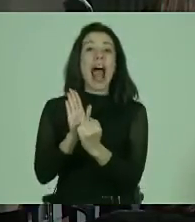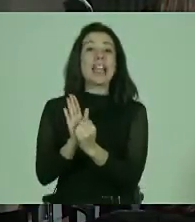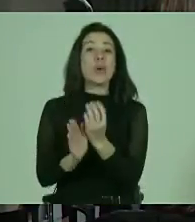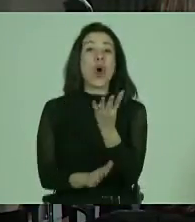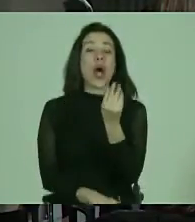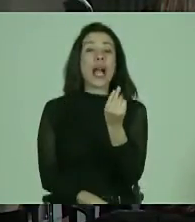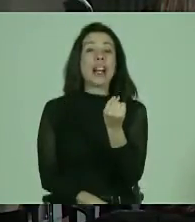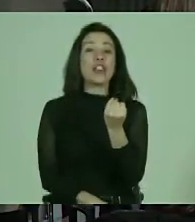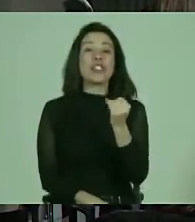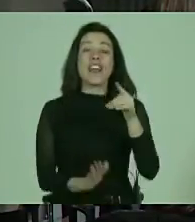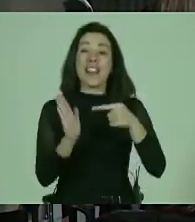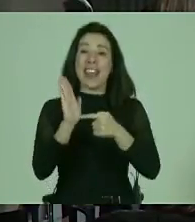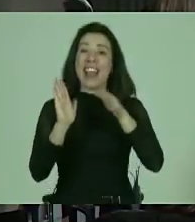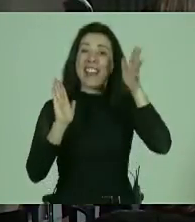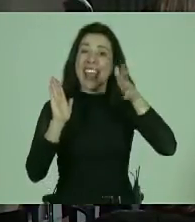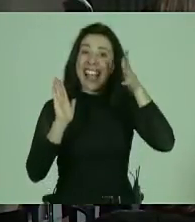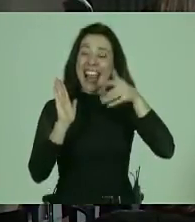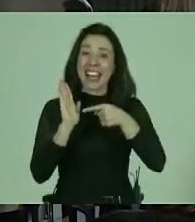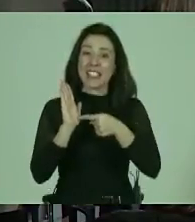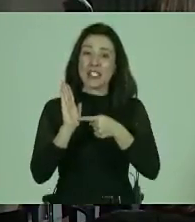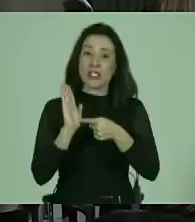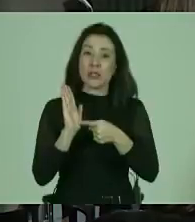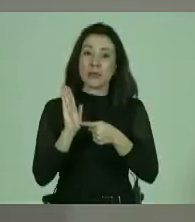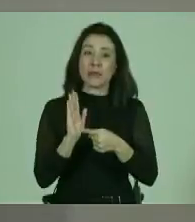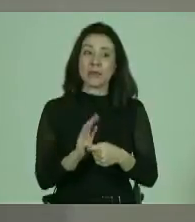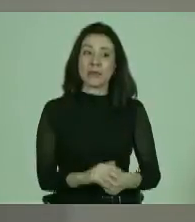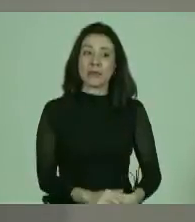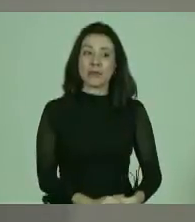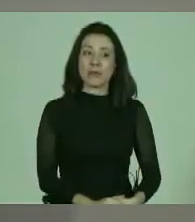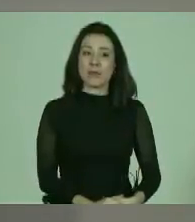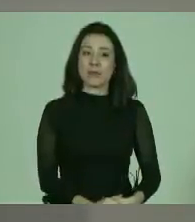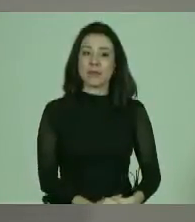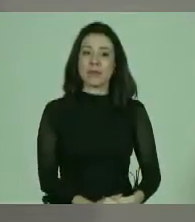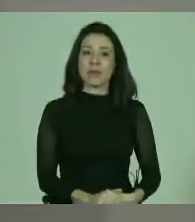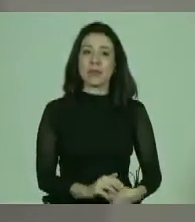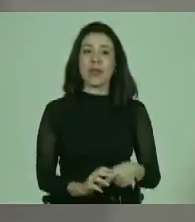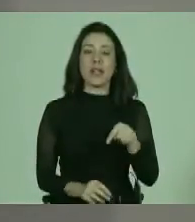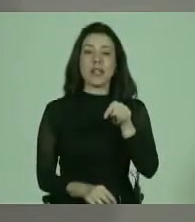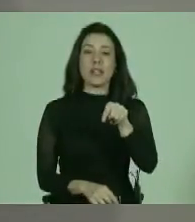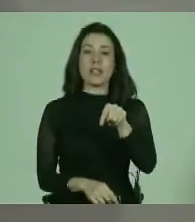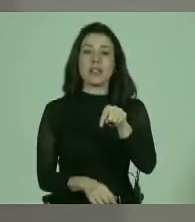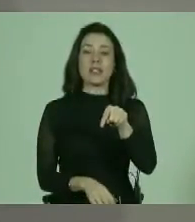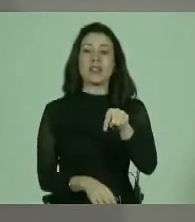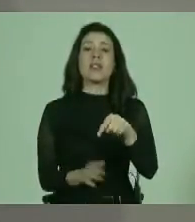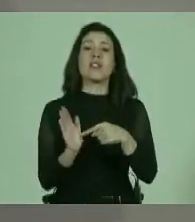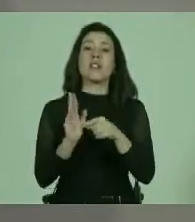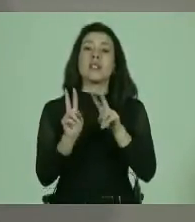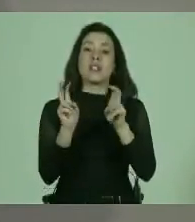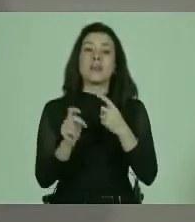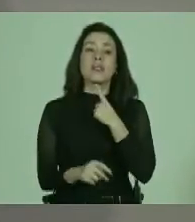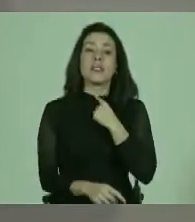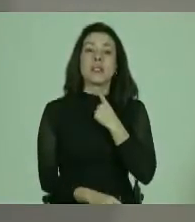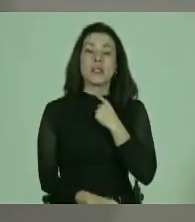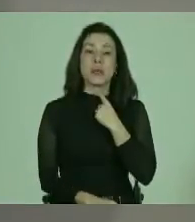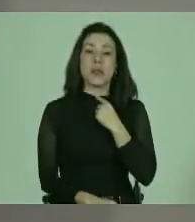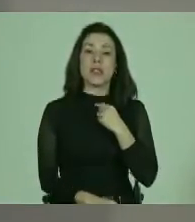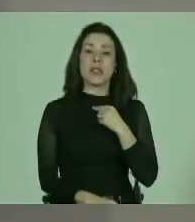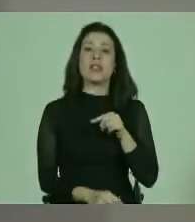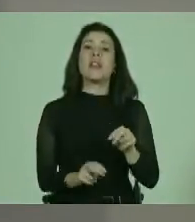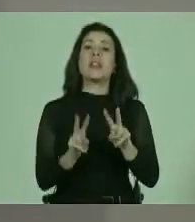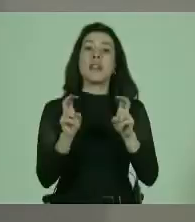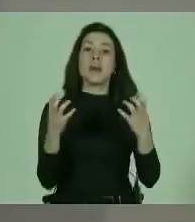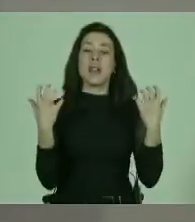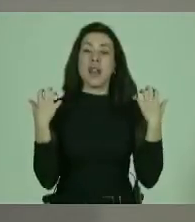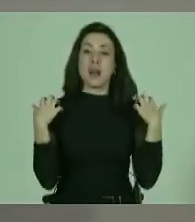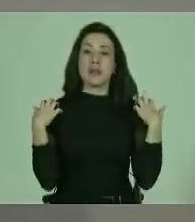14 de la declaración este tema yo creo que es interesante porque normalmente hablar de